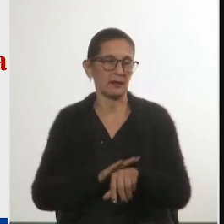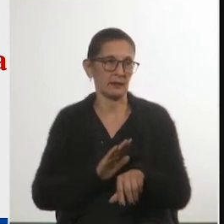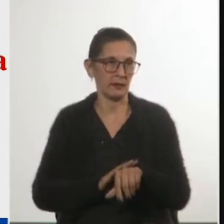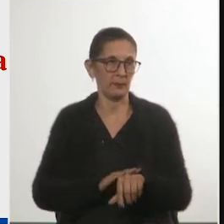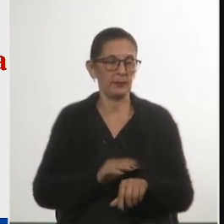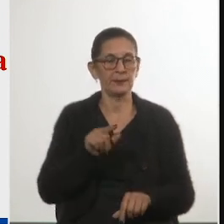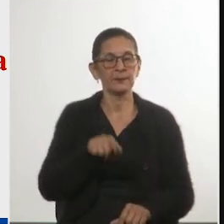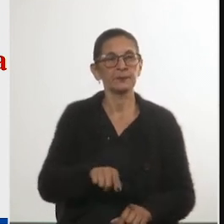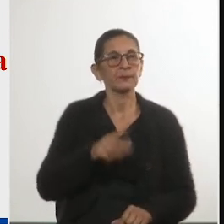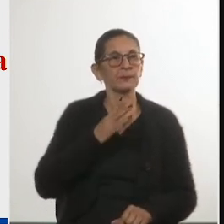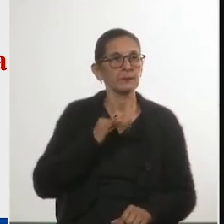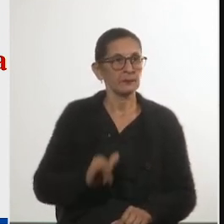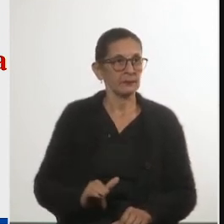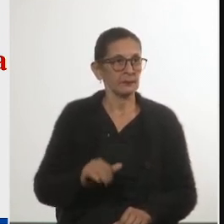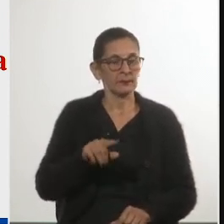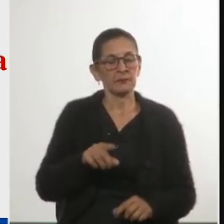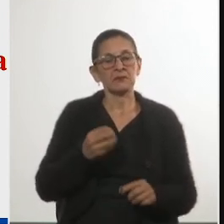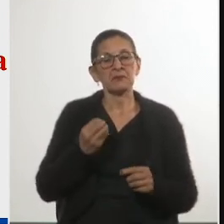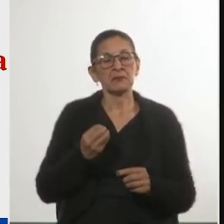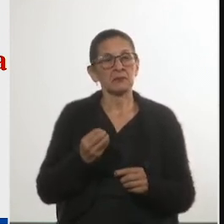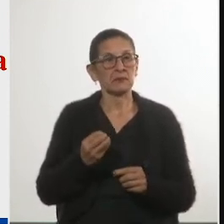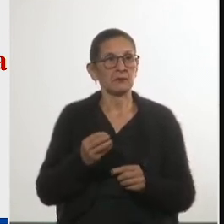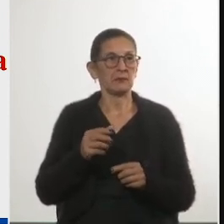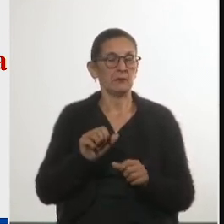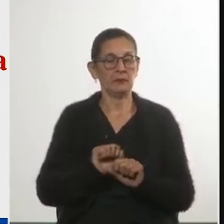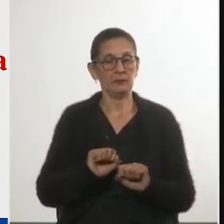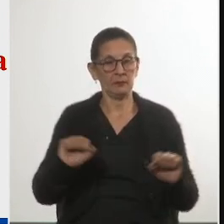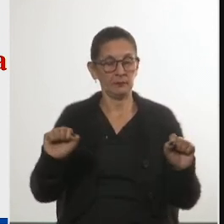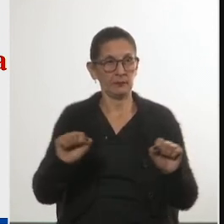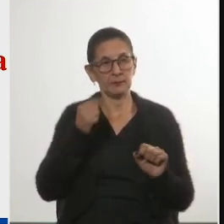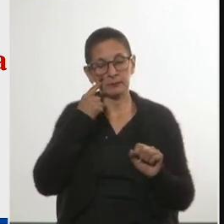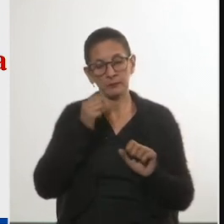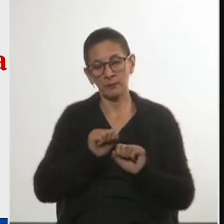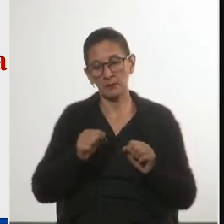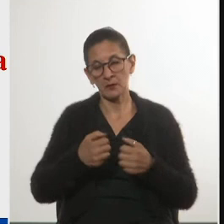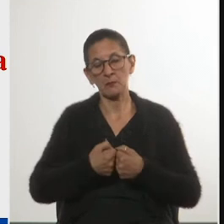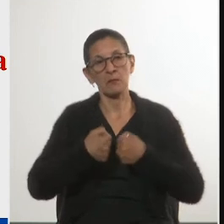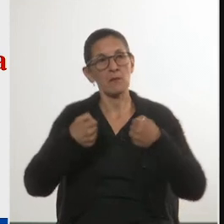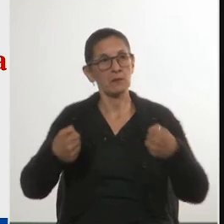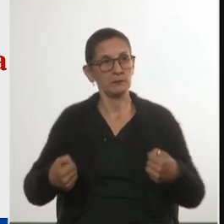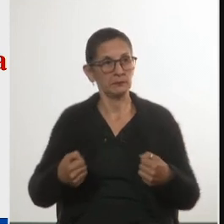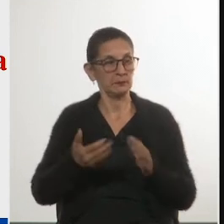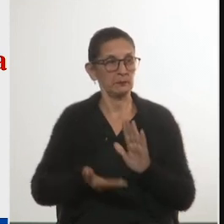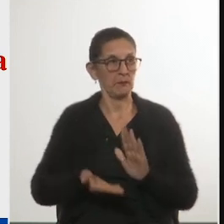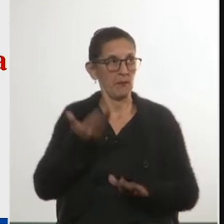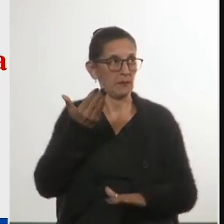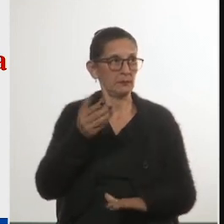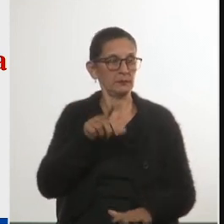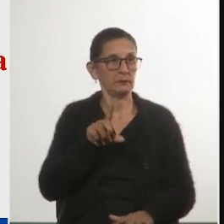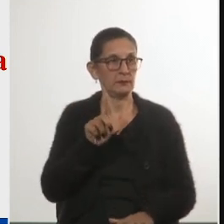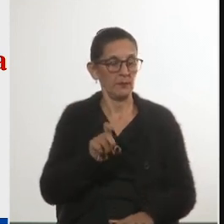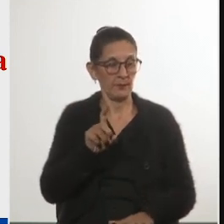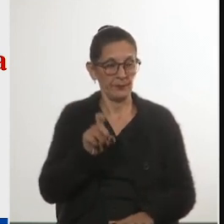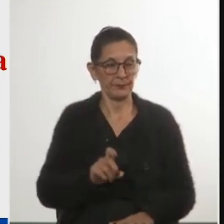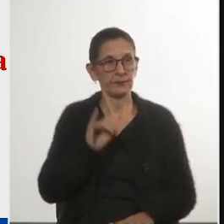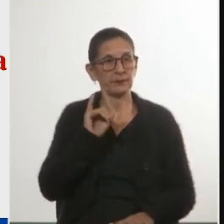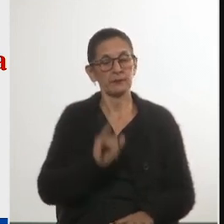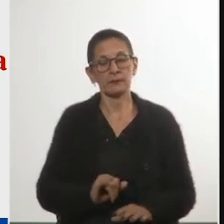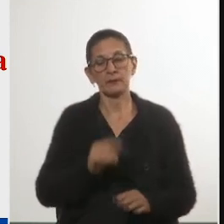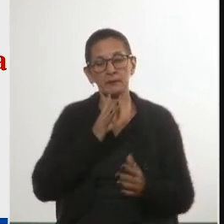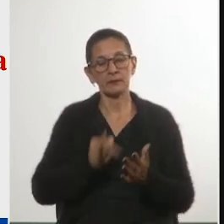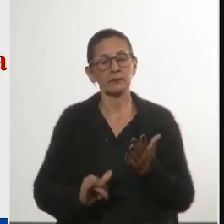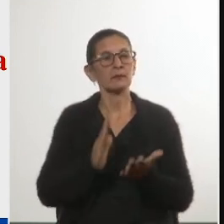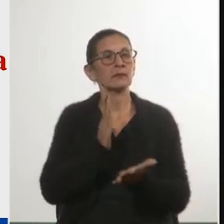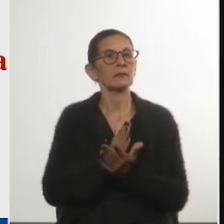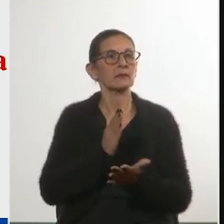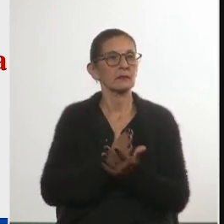tiempo. La excepcionalidad es lo que en realidad va a poder prolongar el recurso finito que es el agua y preservar el